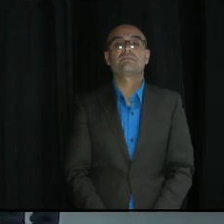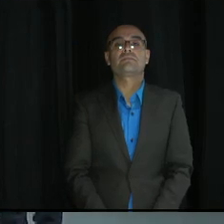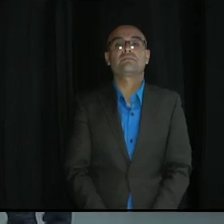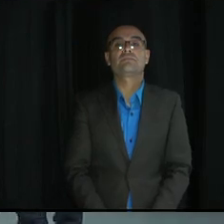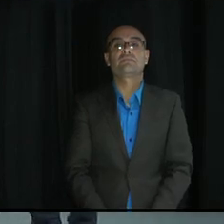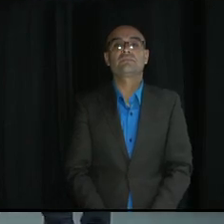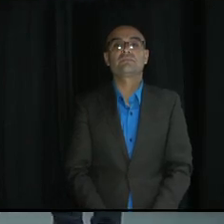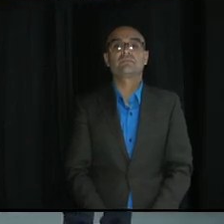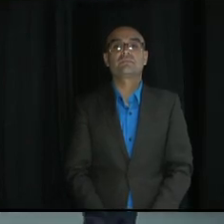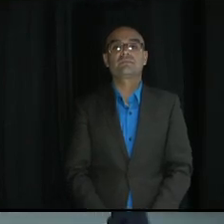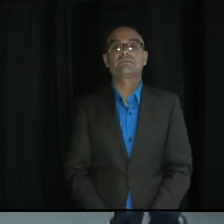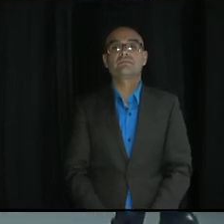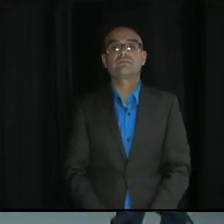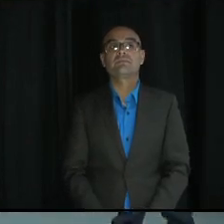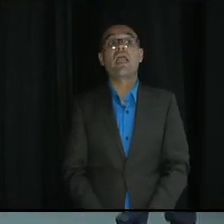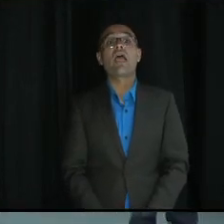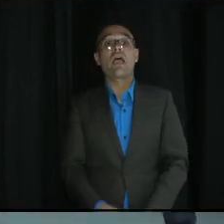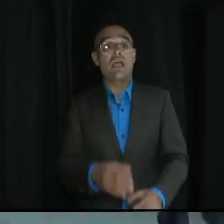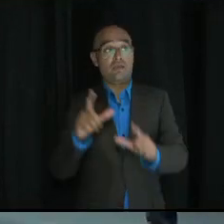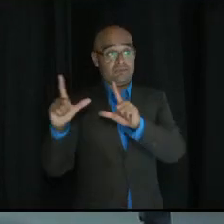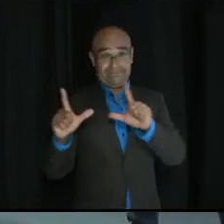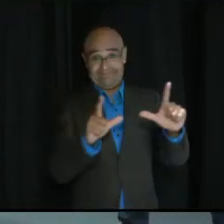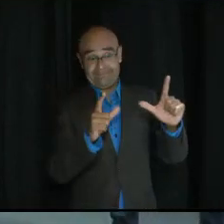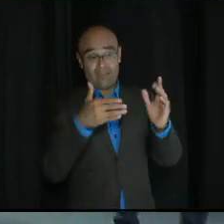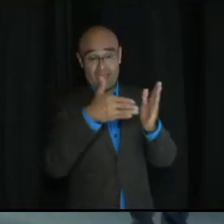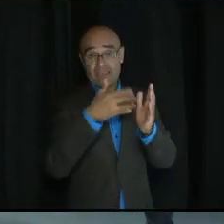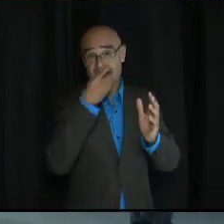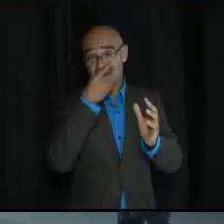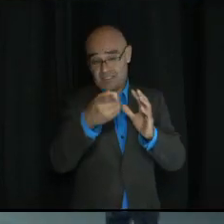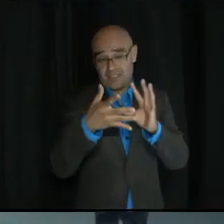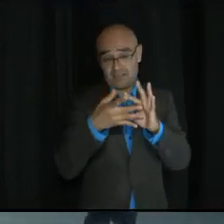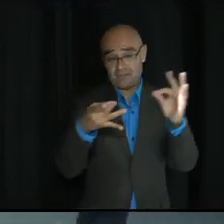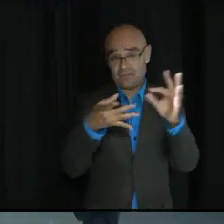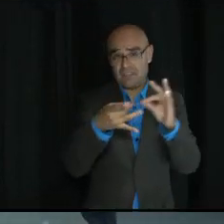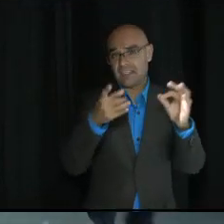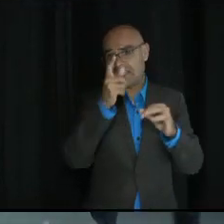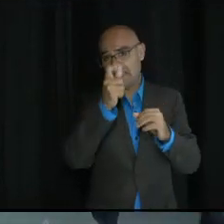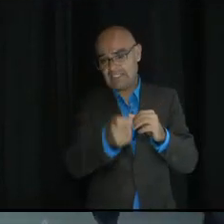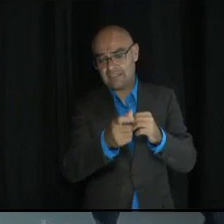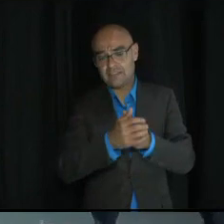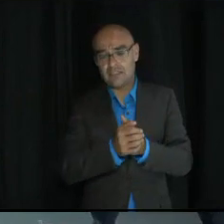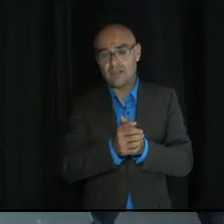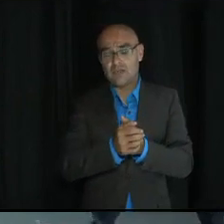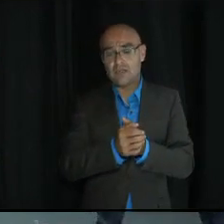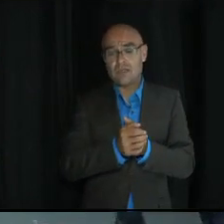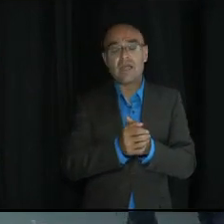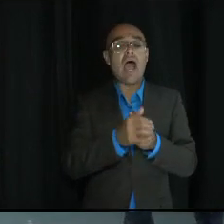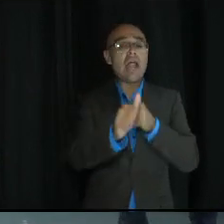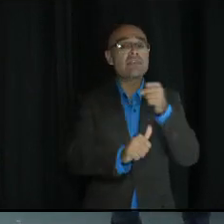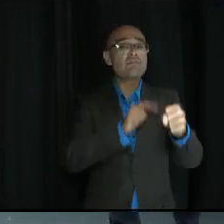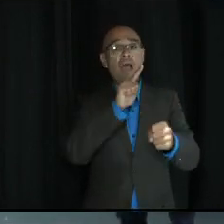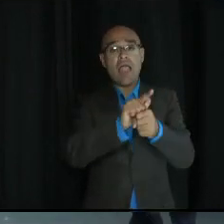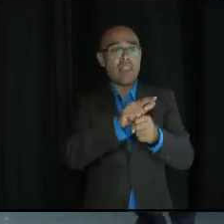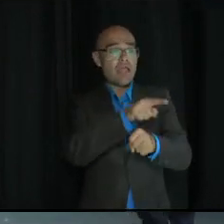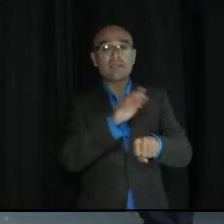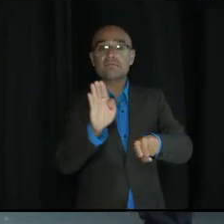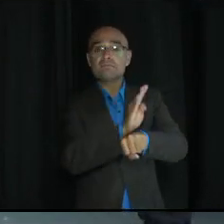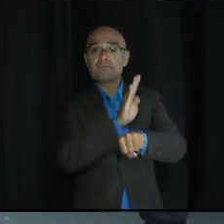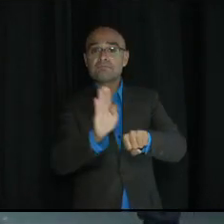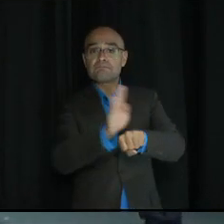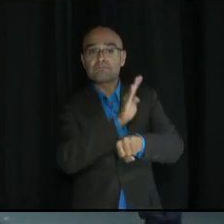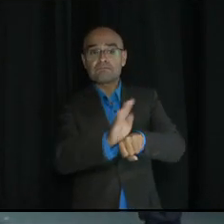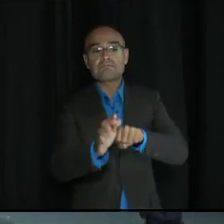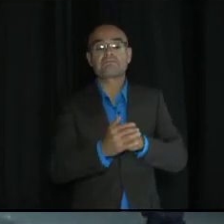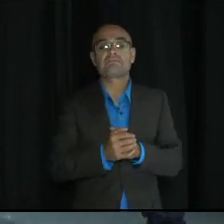Aquí esta diapositiva nos habla de las 5 directrices de bienestar animal. Dicho de otro